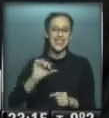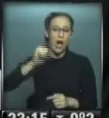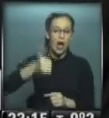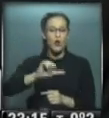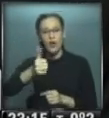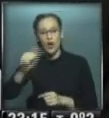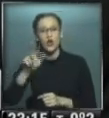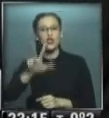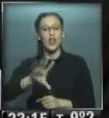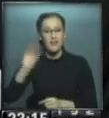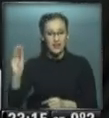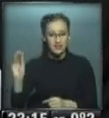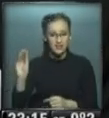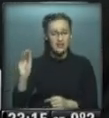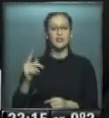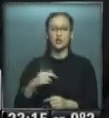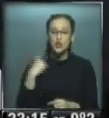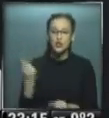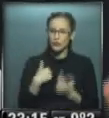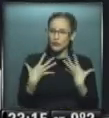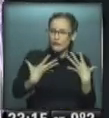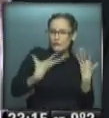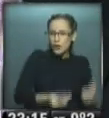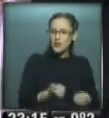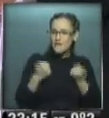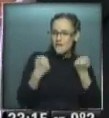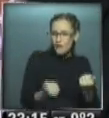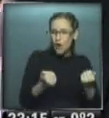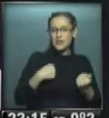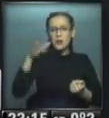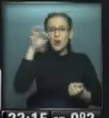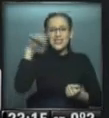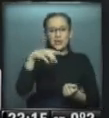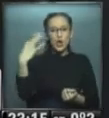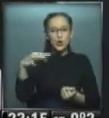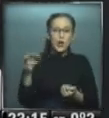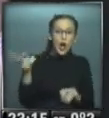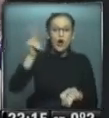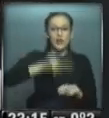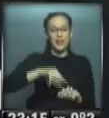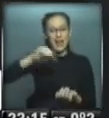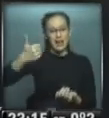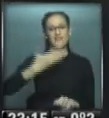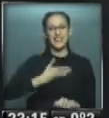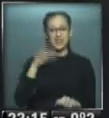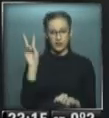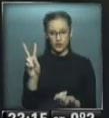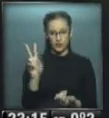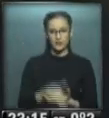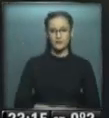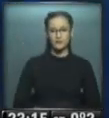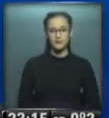y vamos a apoyar con toda nuestra fuerza para que el 27 gane nuevamente el Frente para la Victoria.